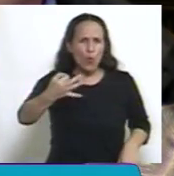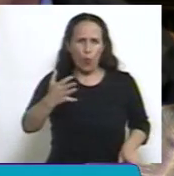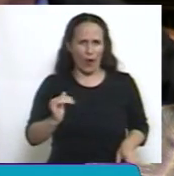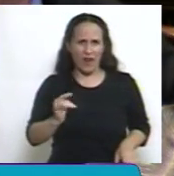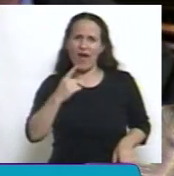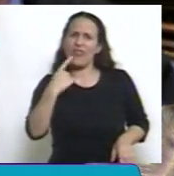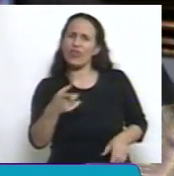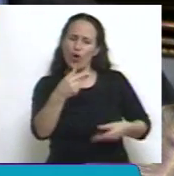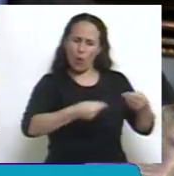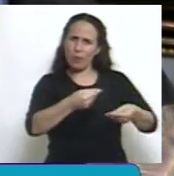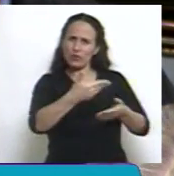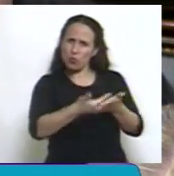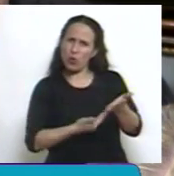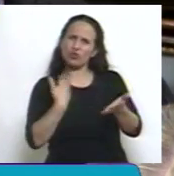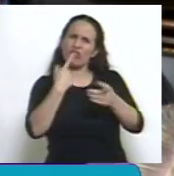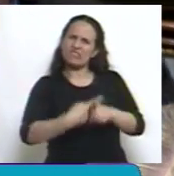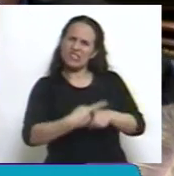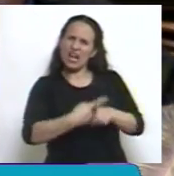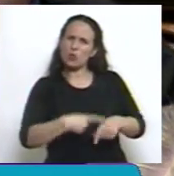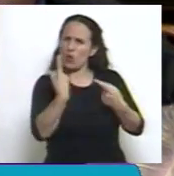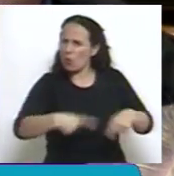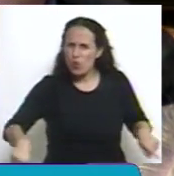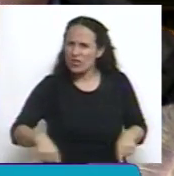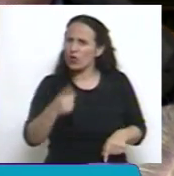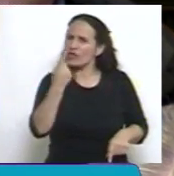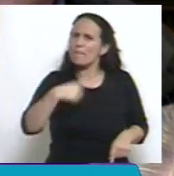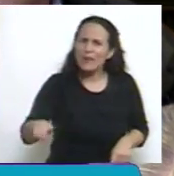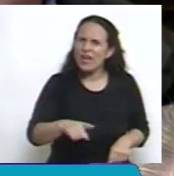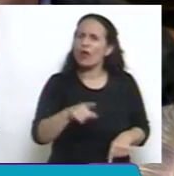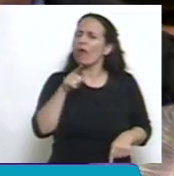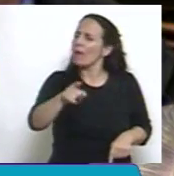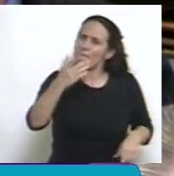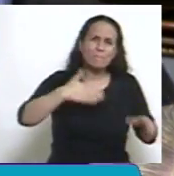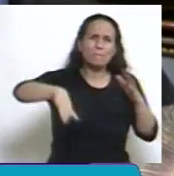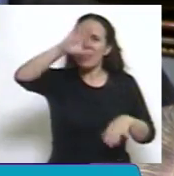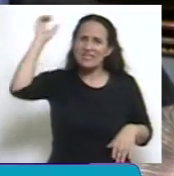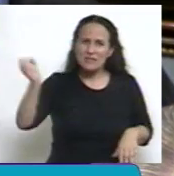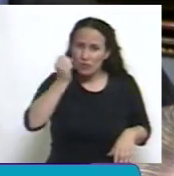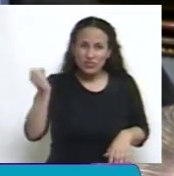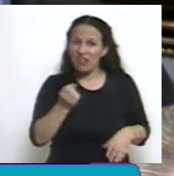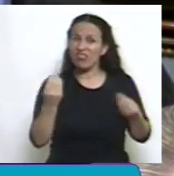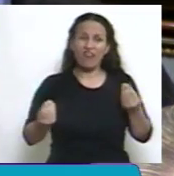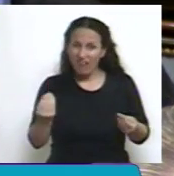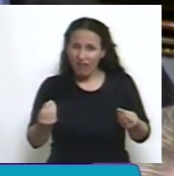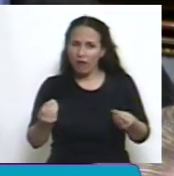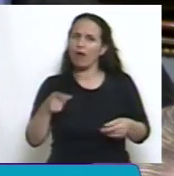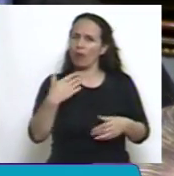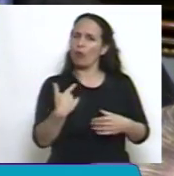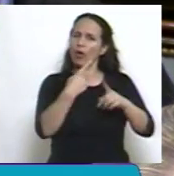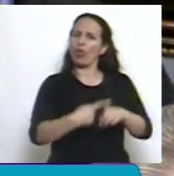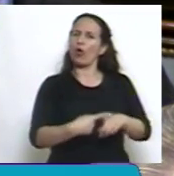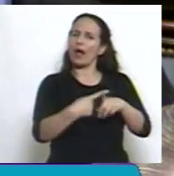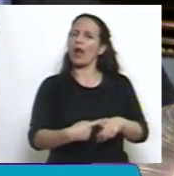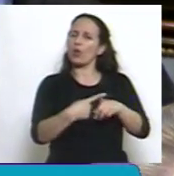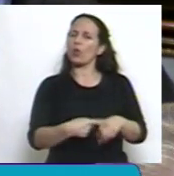calcular muchas cosas, pero por sobre todo, y lo más importante, se podía calcular el